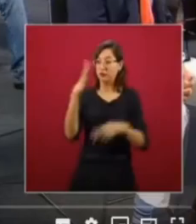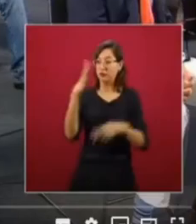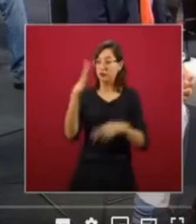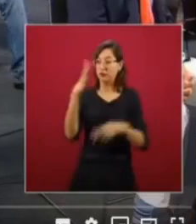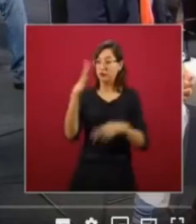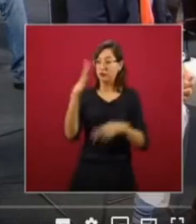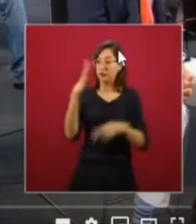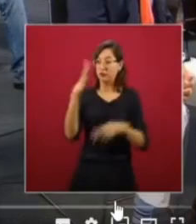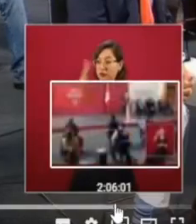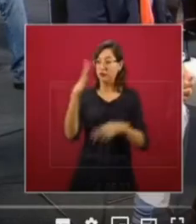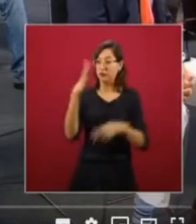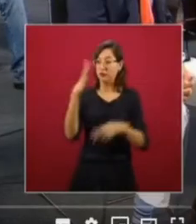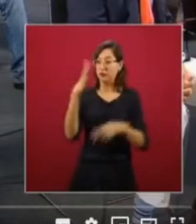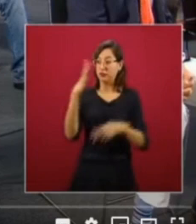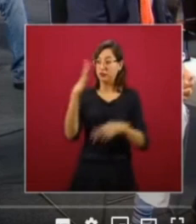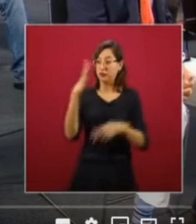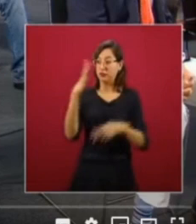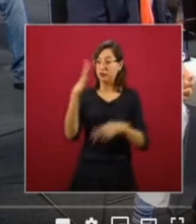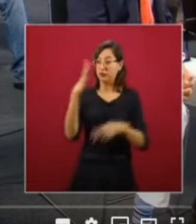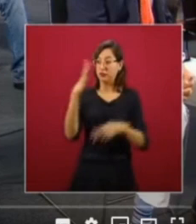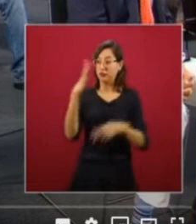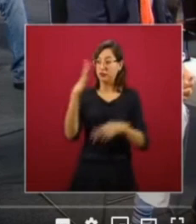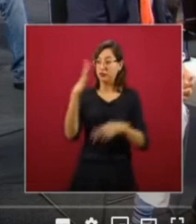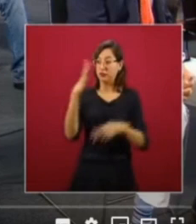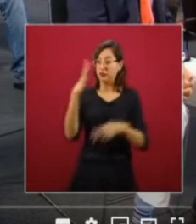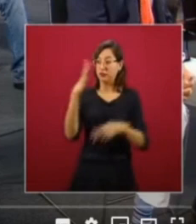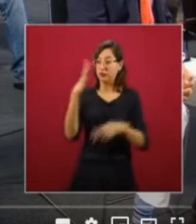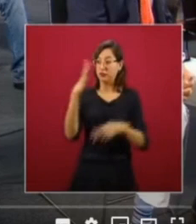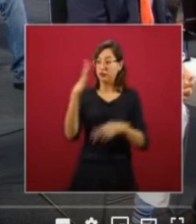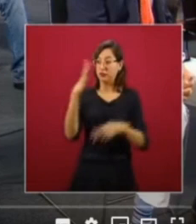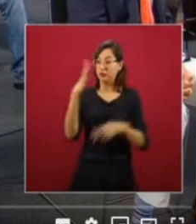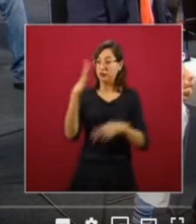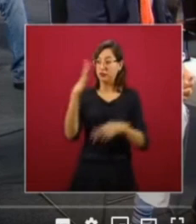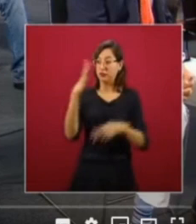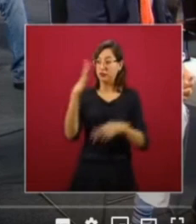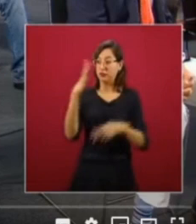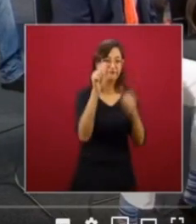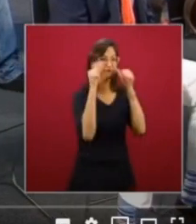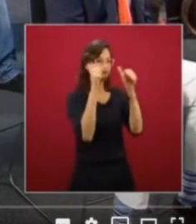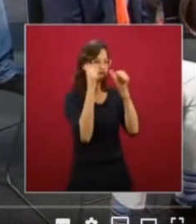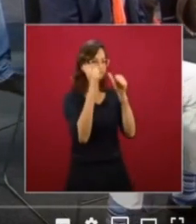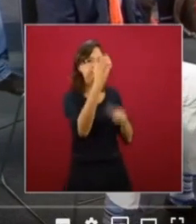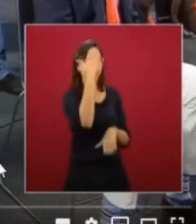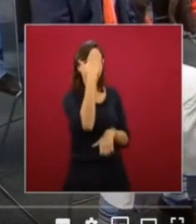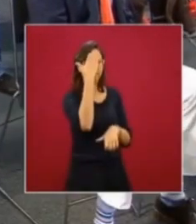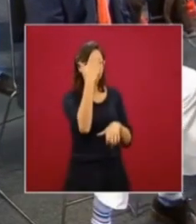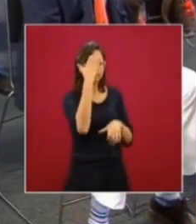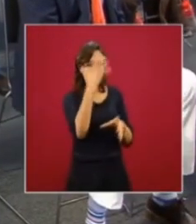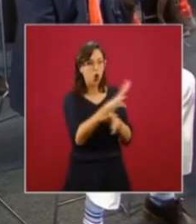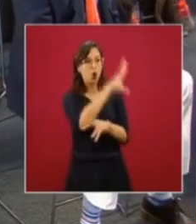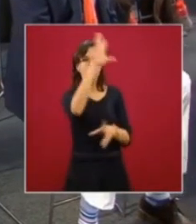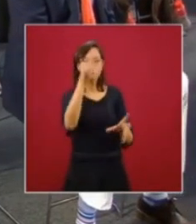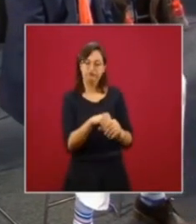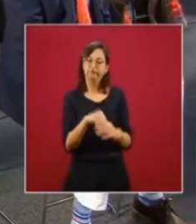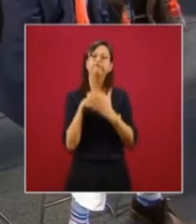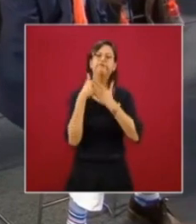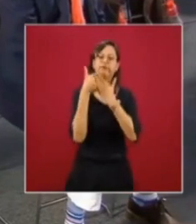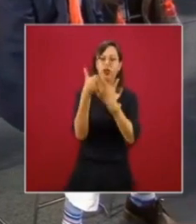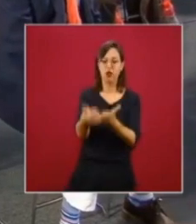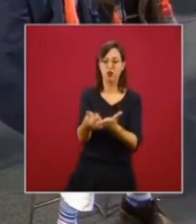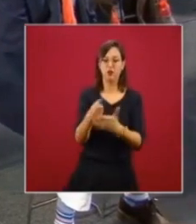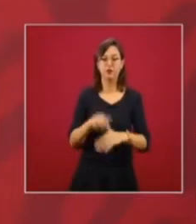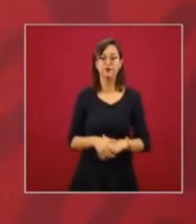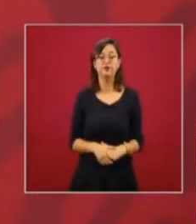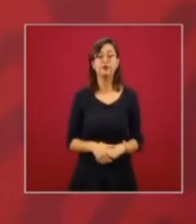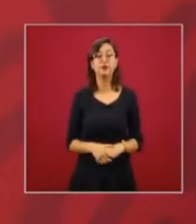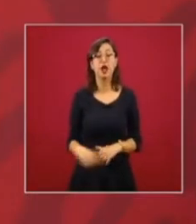que tenían. Vamos a escuchar al presidente López Obrador. Ayer Walmart